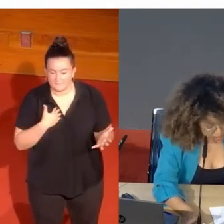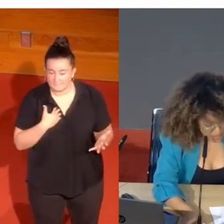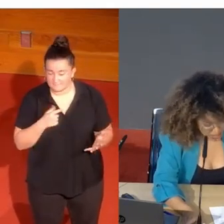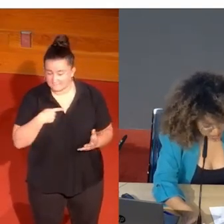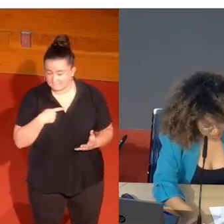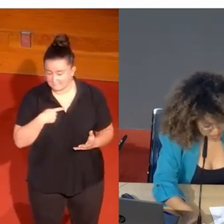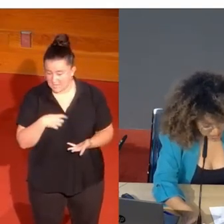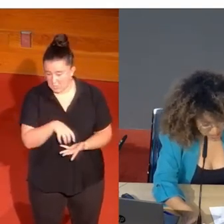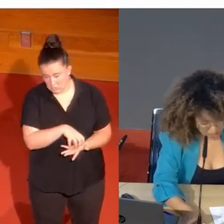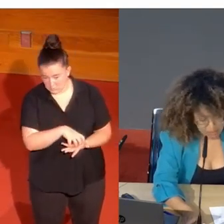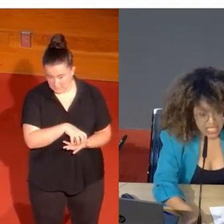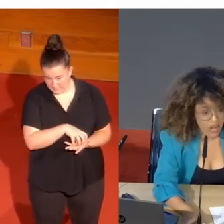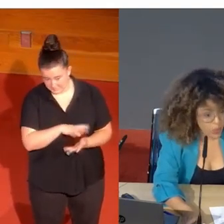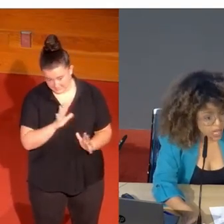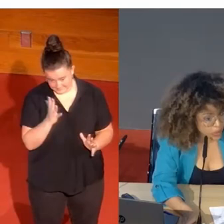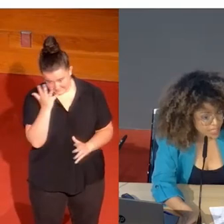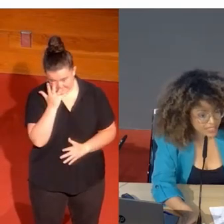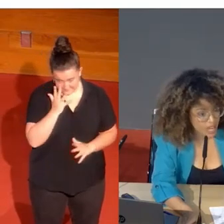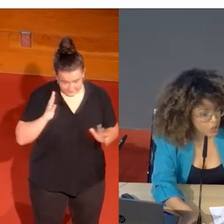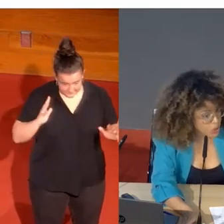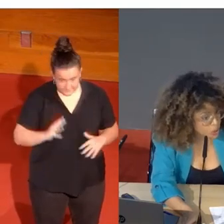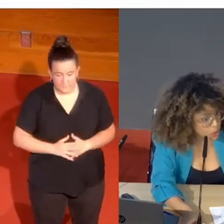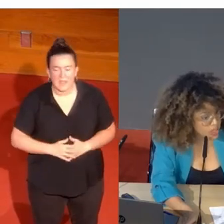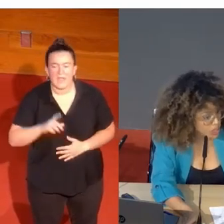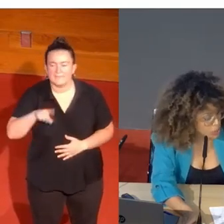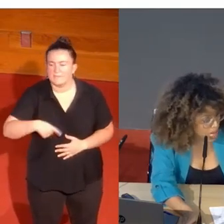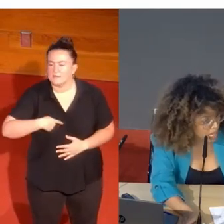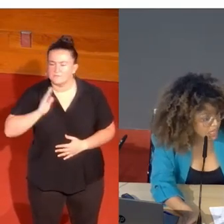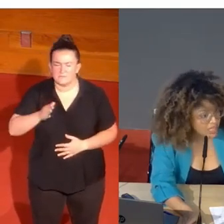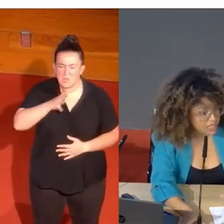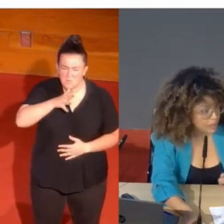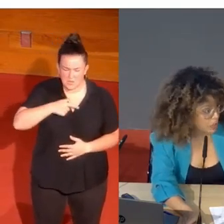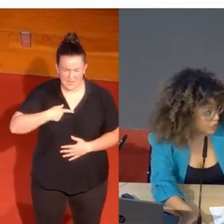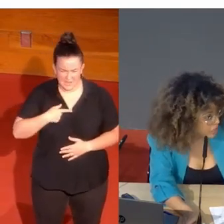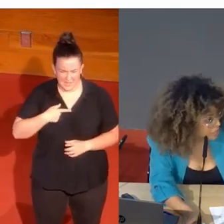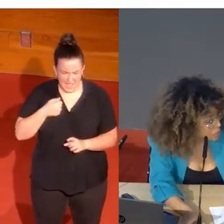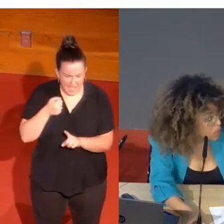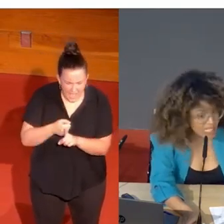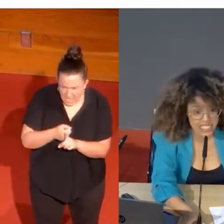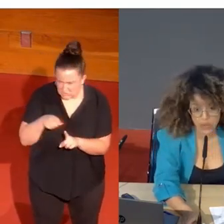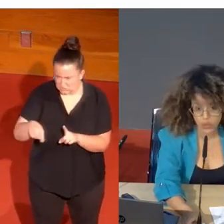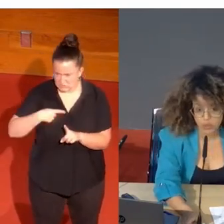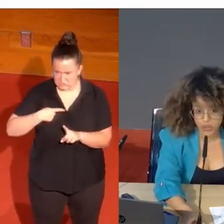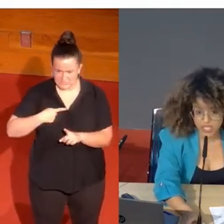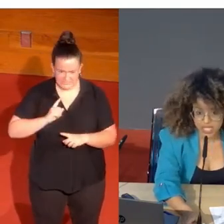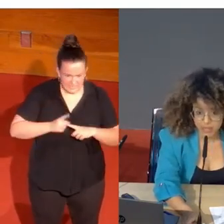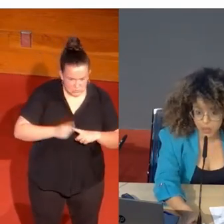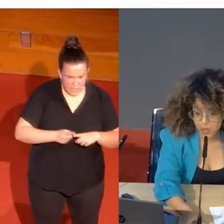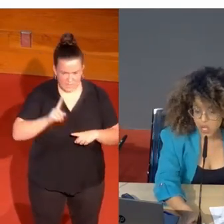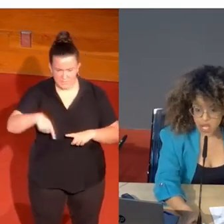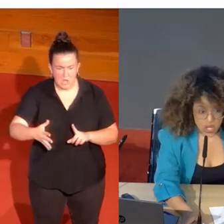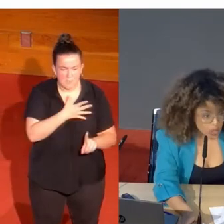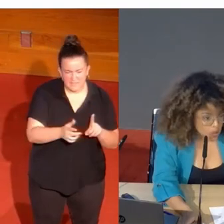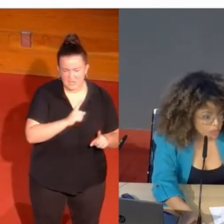también eh se le ha acusado de de acoso sexual de violaciones sexuales algunos periodistas